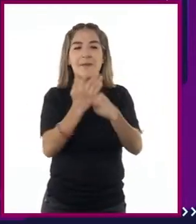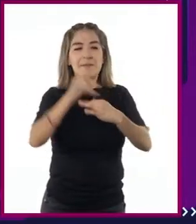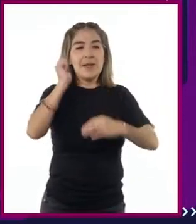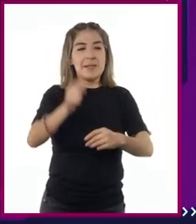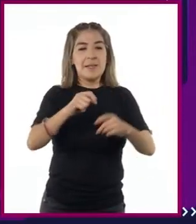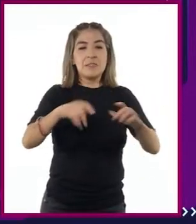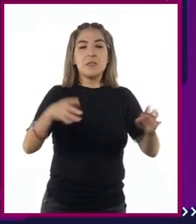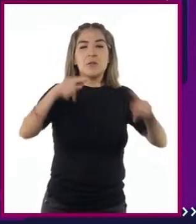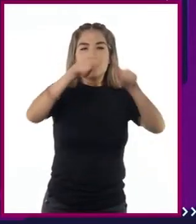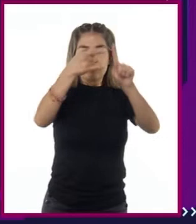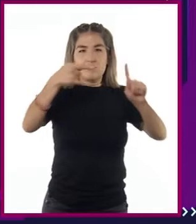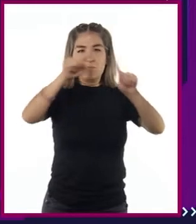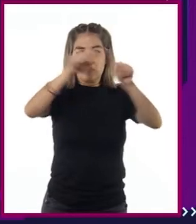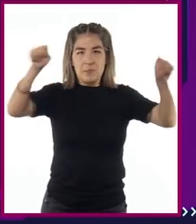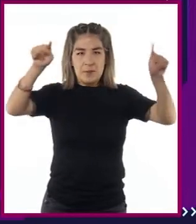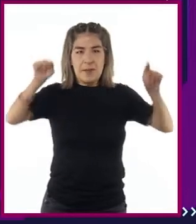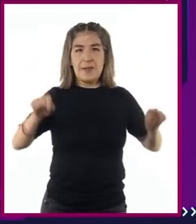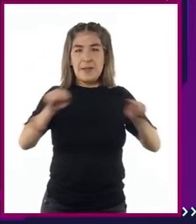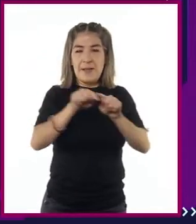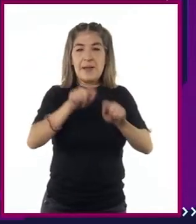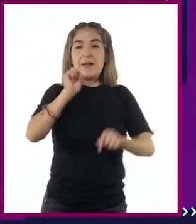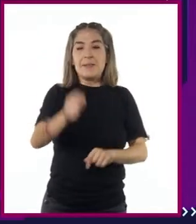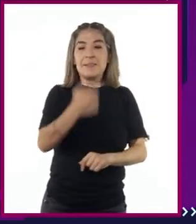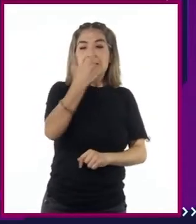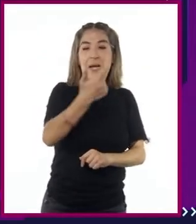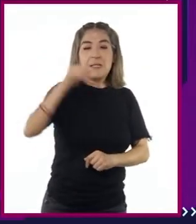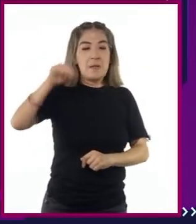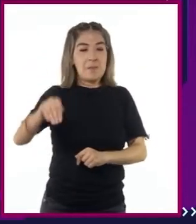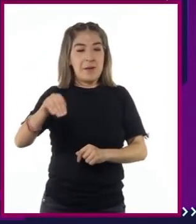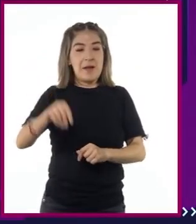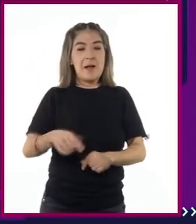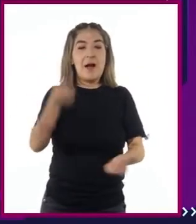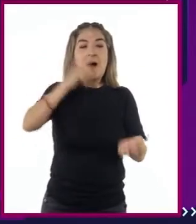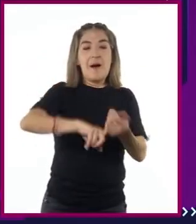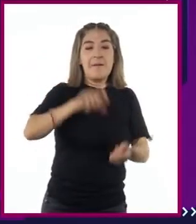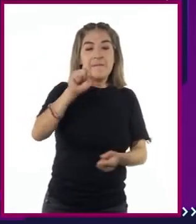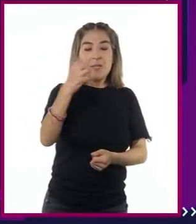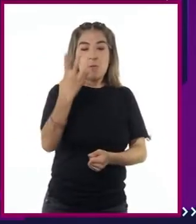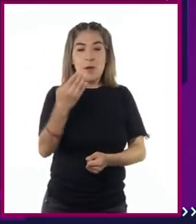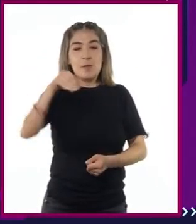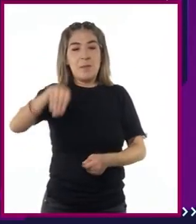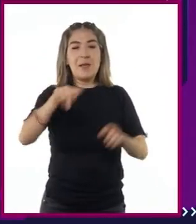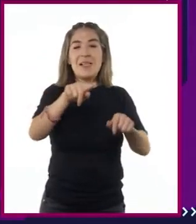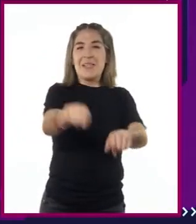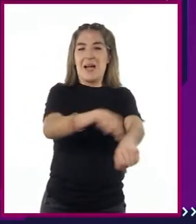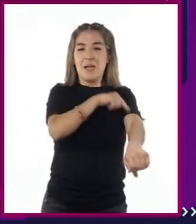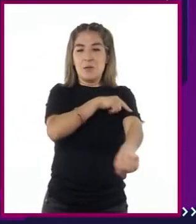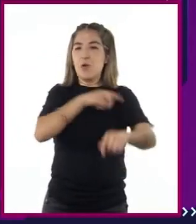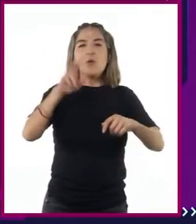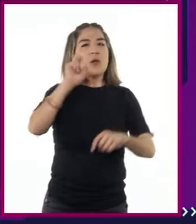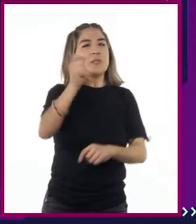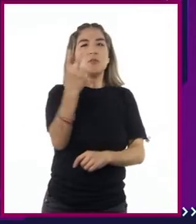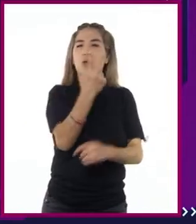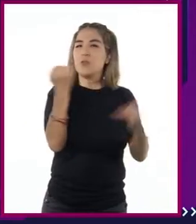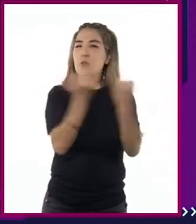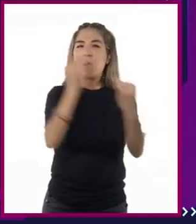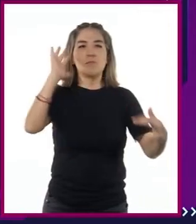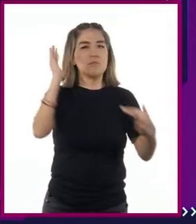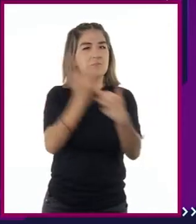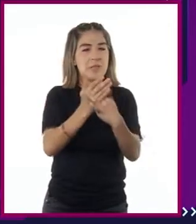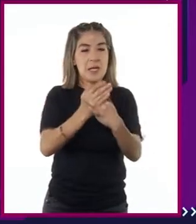de 7 metros de ancho por 24 metros de largo en 2 partes iguales. Una